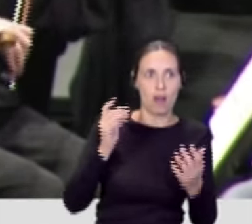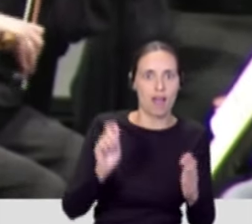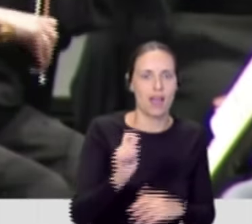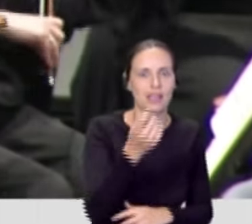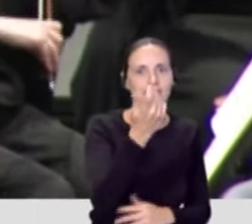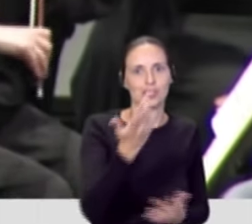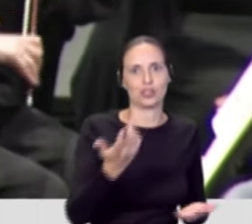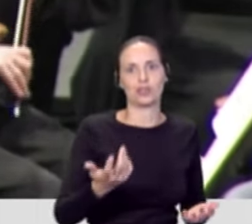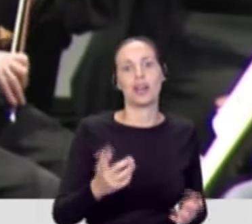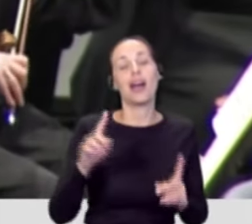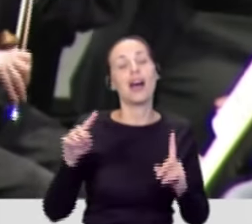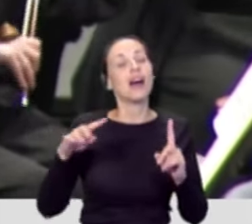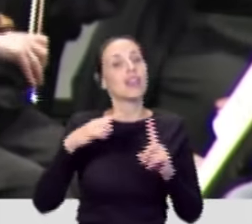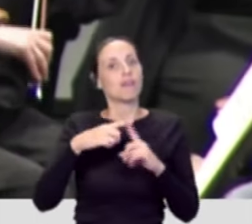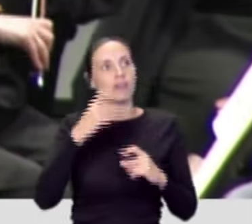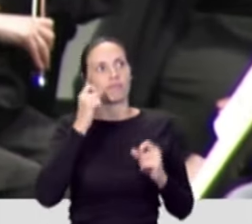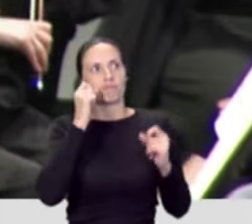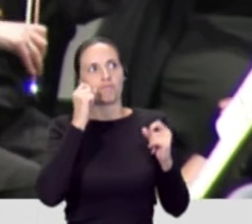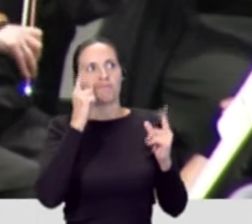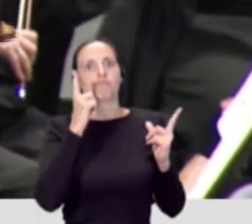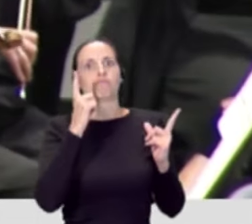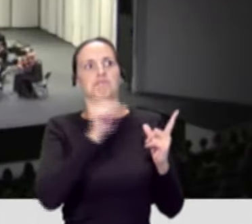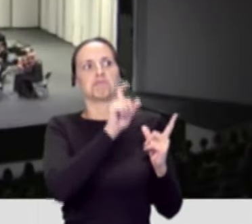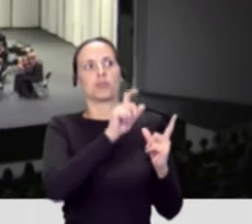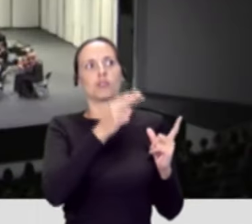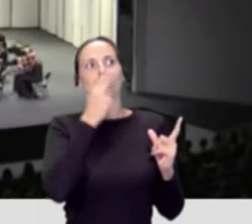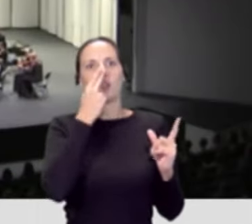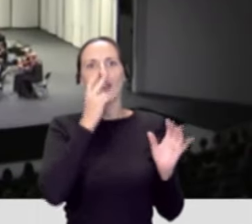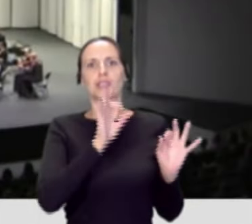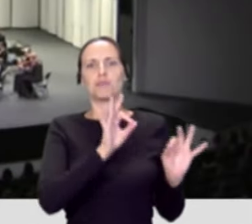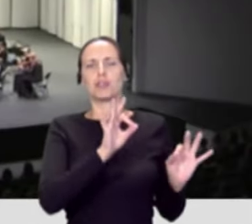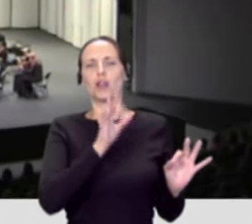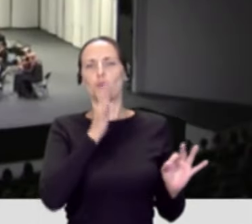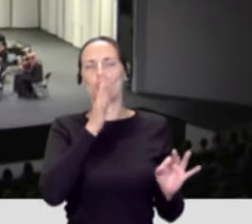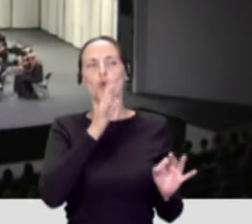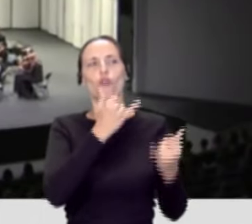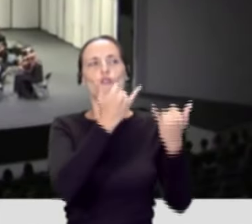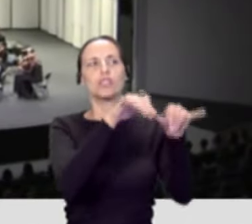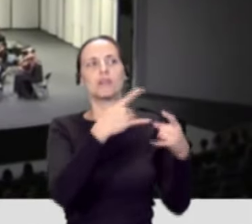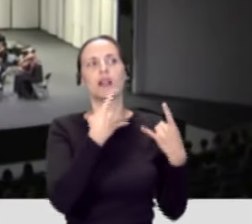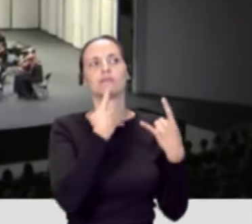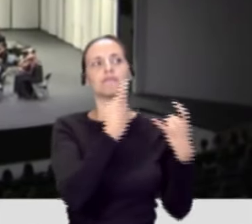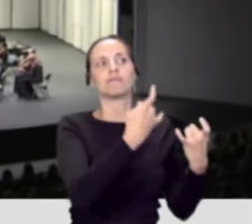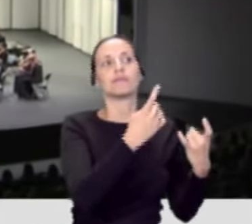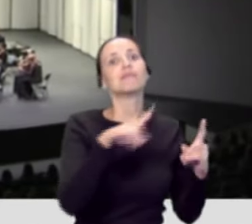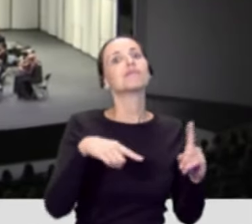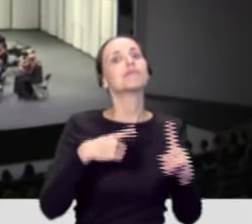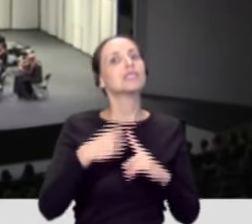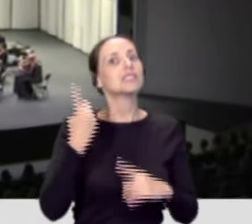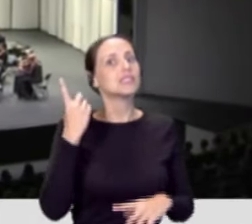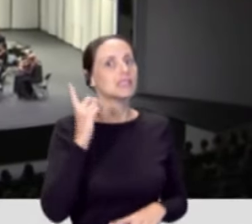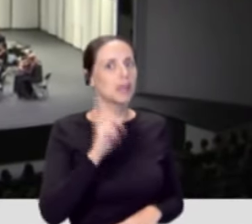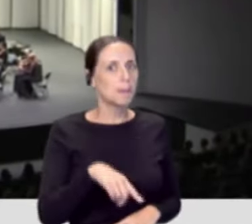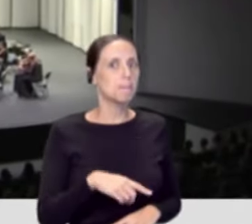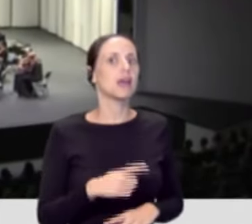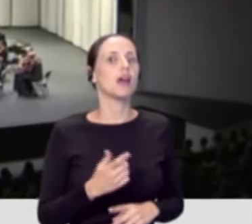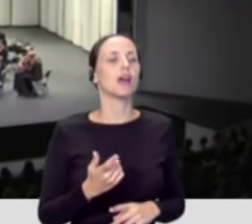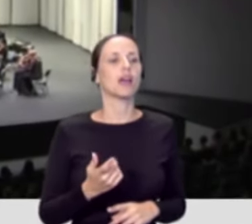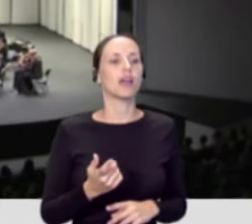vemos que hay un interés muy especial, no solo por el festival, encontramos que está habiendo un